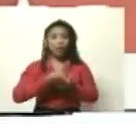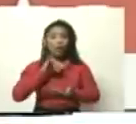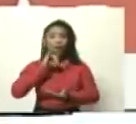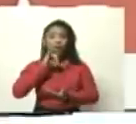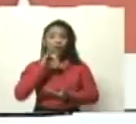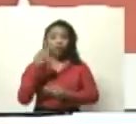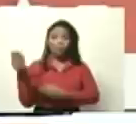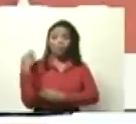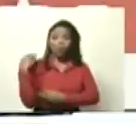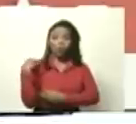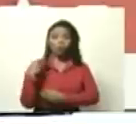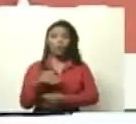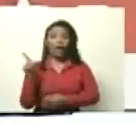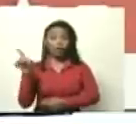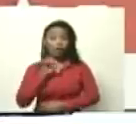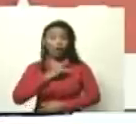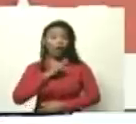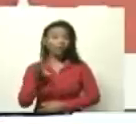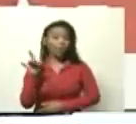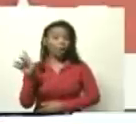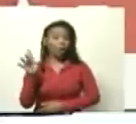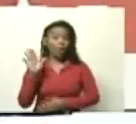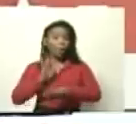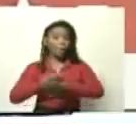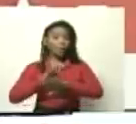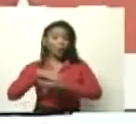información. Mira, les ha dolido mucho lo que ha ocurrido en Apure.